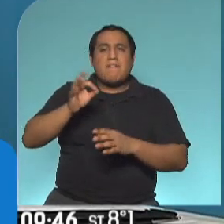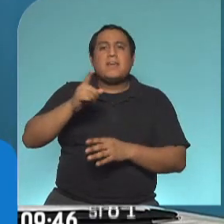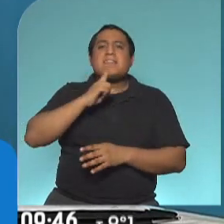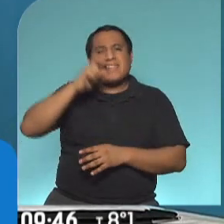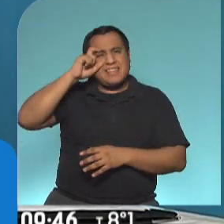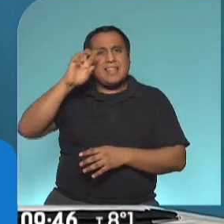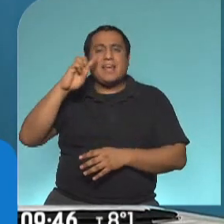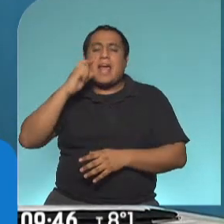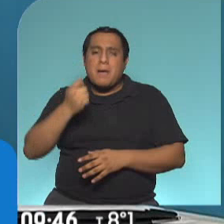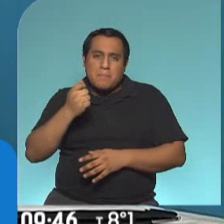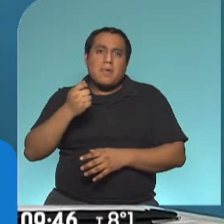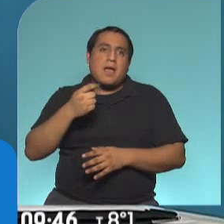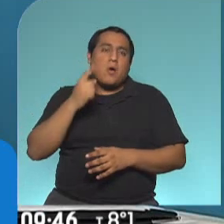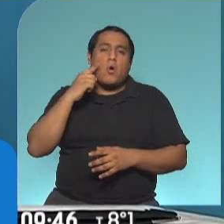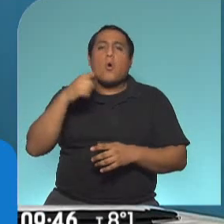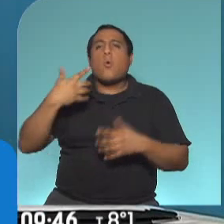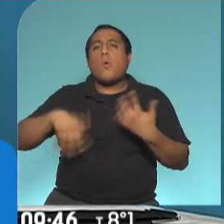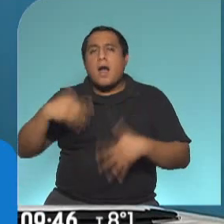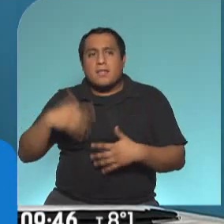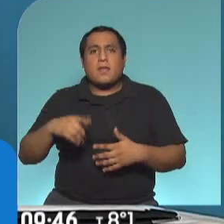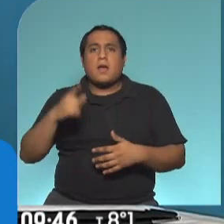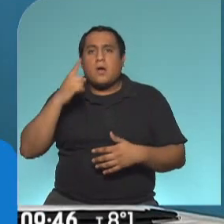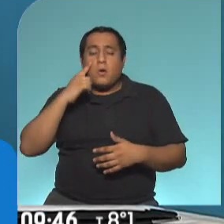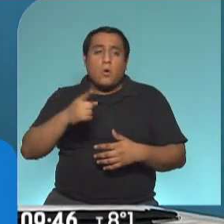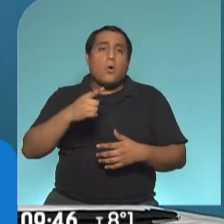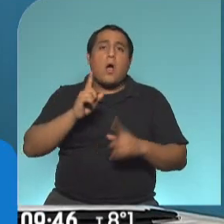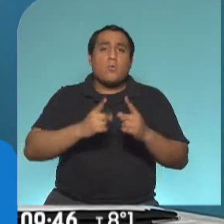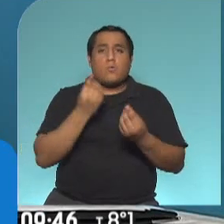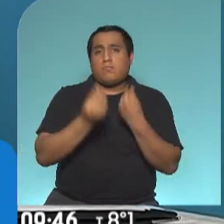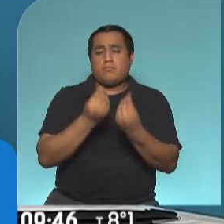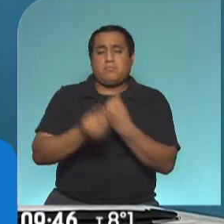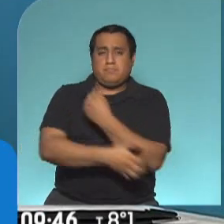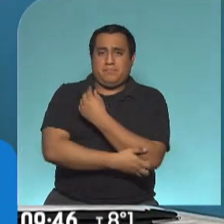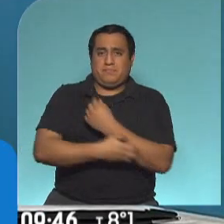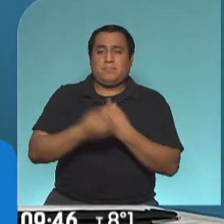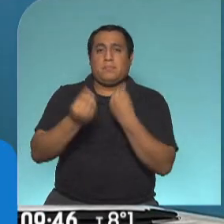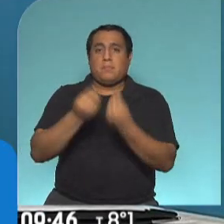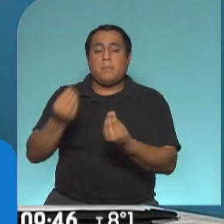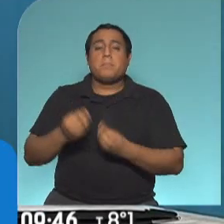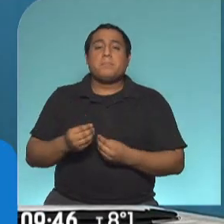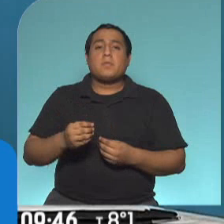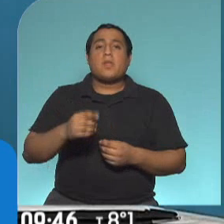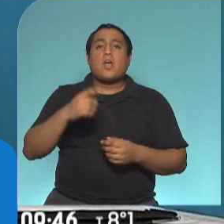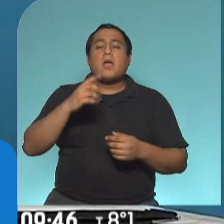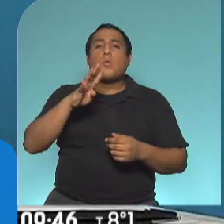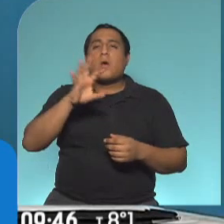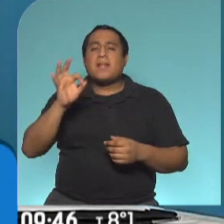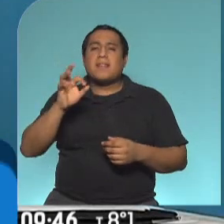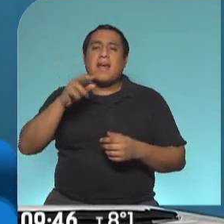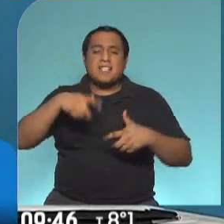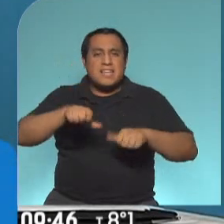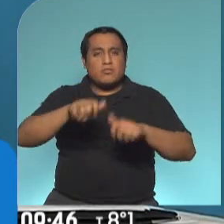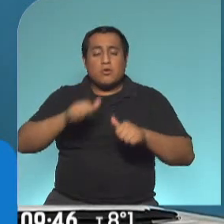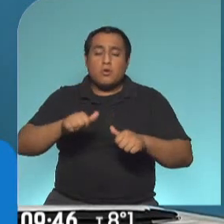médicos de planta médicos de guardia y médicos residentes más de 40 kinesiólogos especializados en